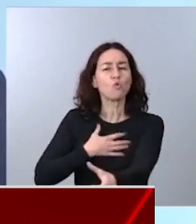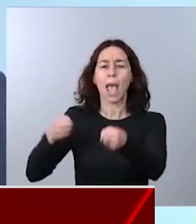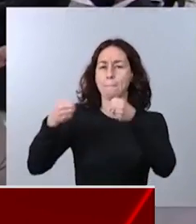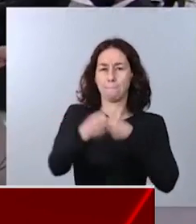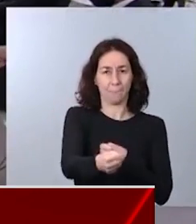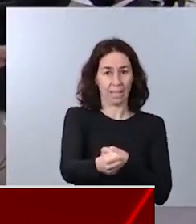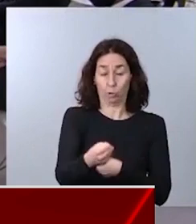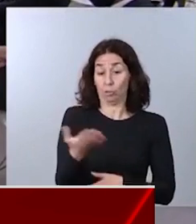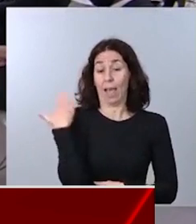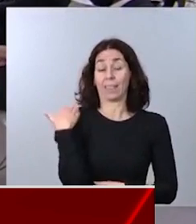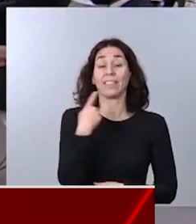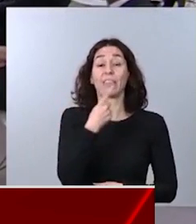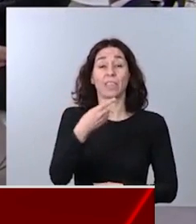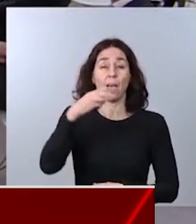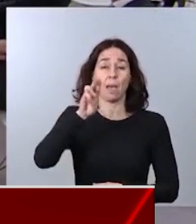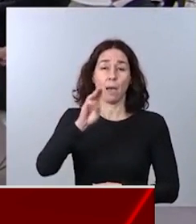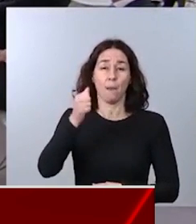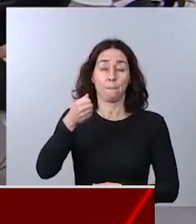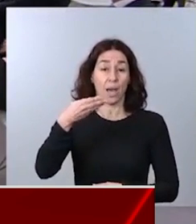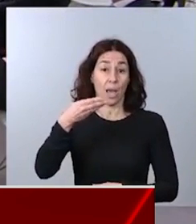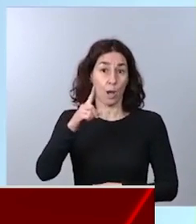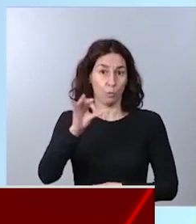España y mentiroso compulsivo de Sánchez,